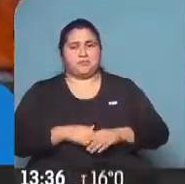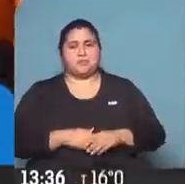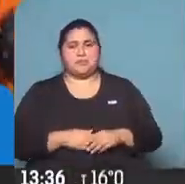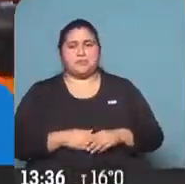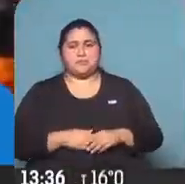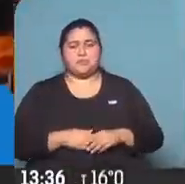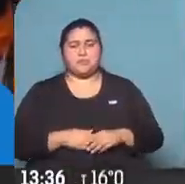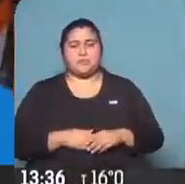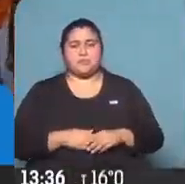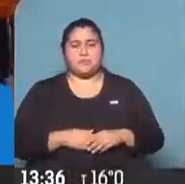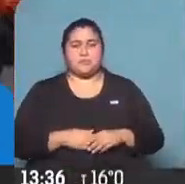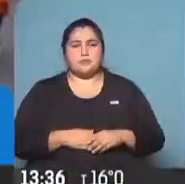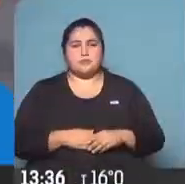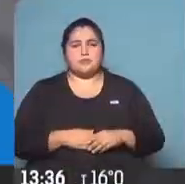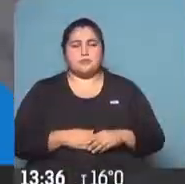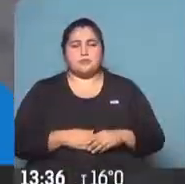entonces